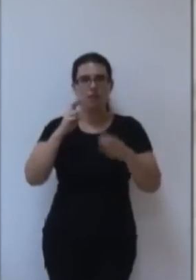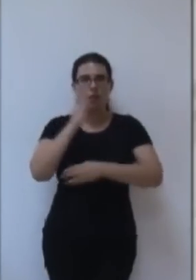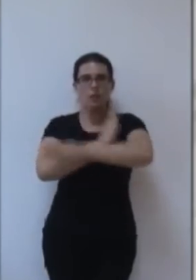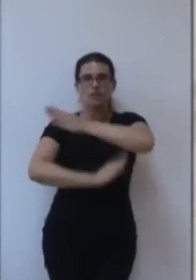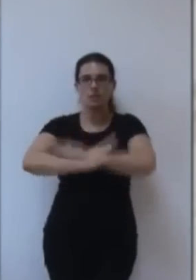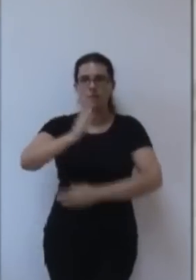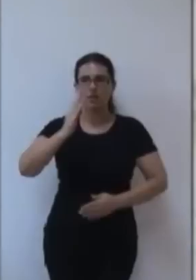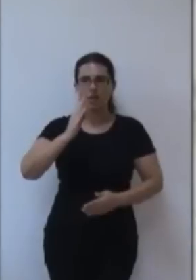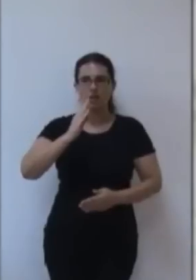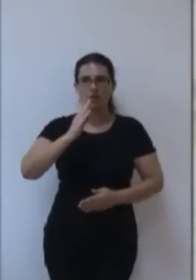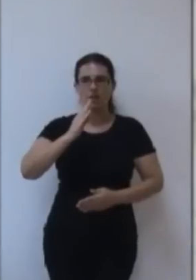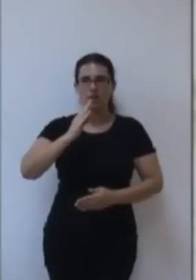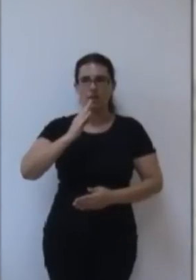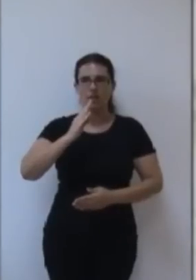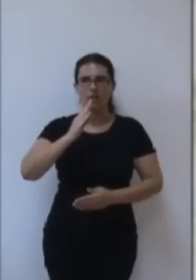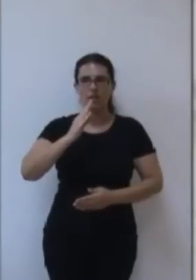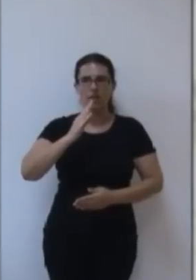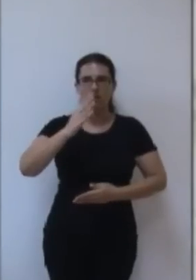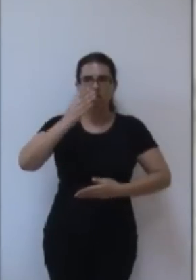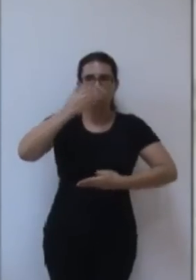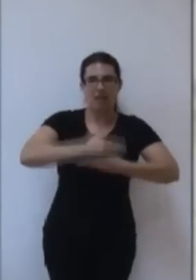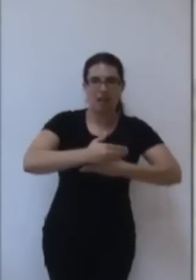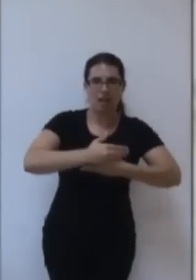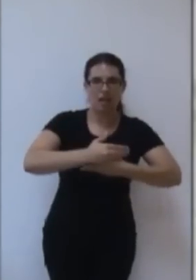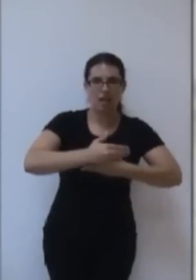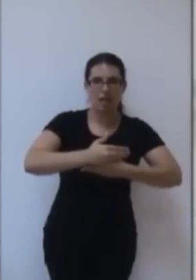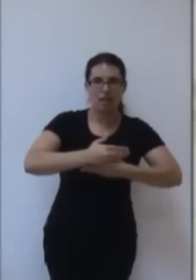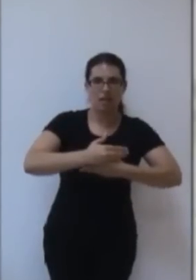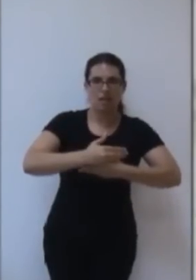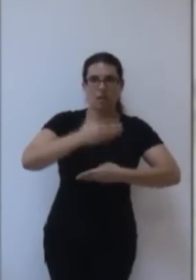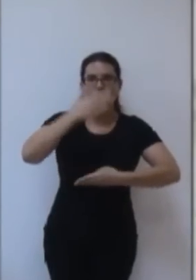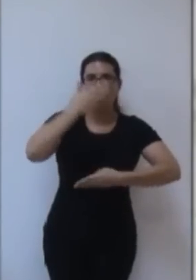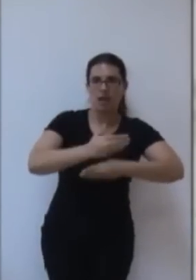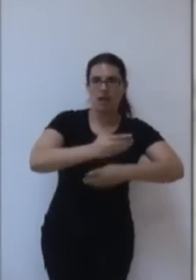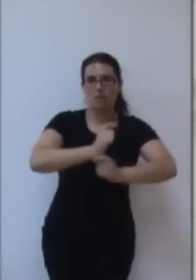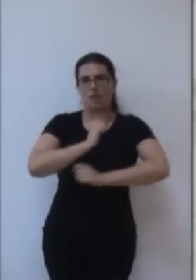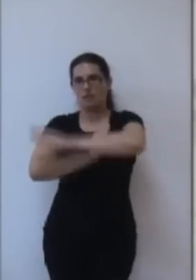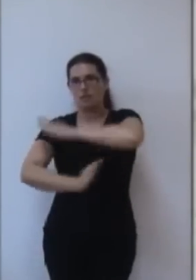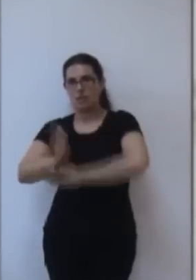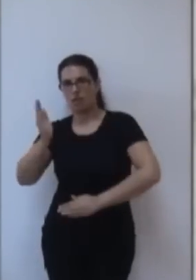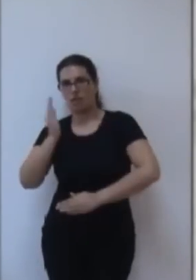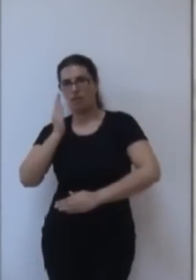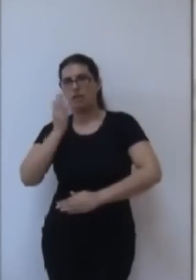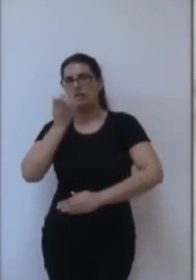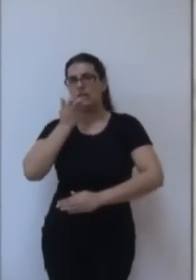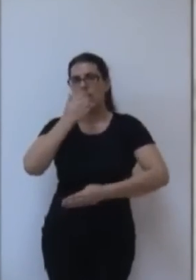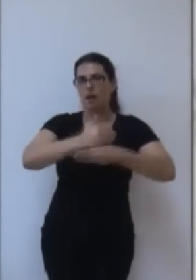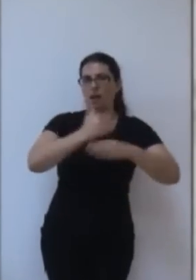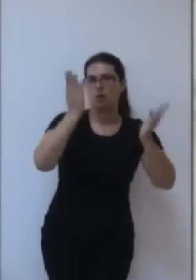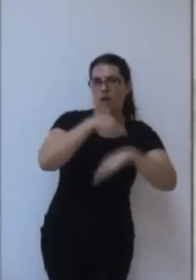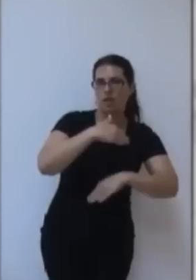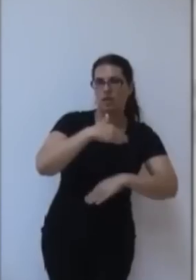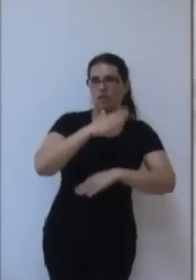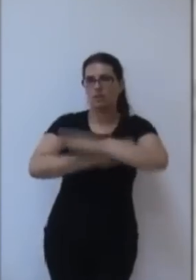barrera, no hay barrera, ya no hay discapacidad, entonces tú tienes una barrera, la tienes la discapacidad, no hay otra, pero de pronto, cuando mejoras